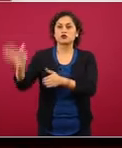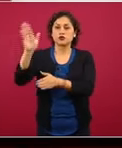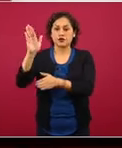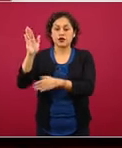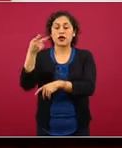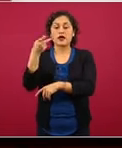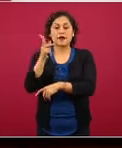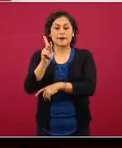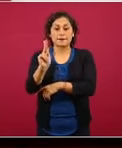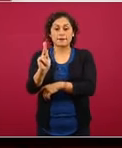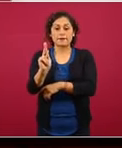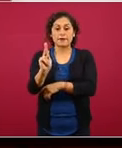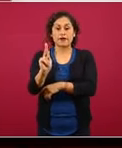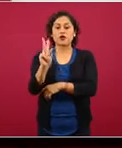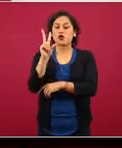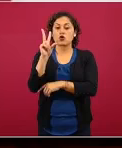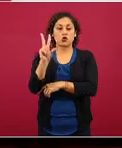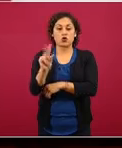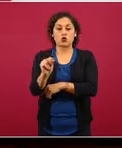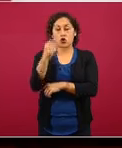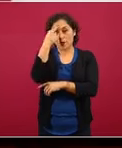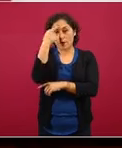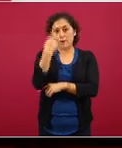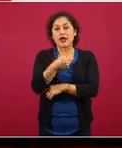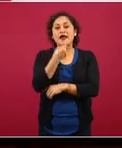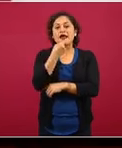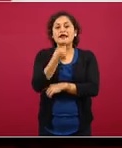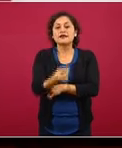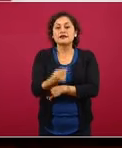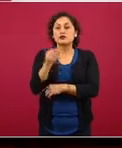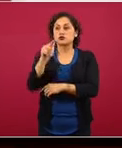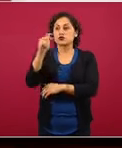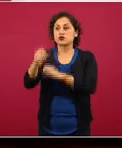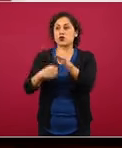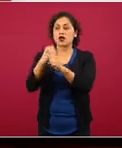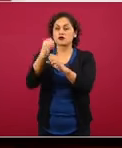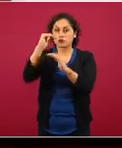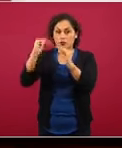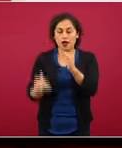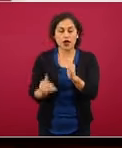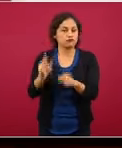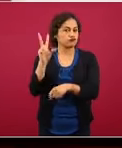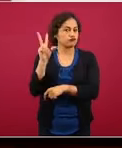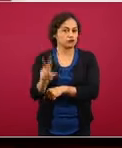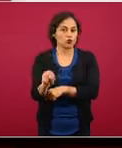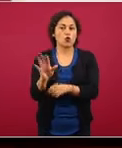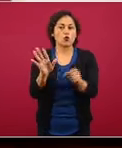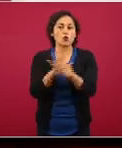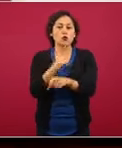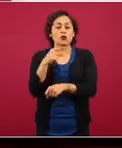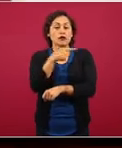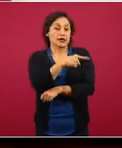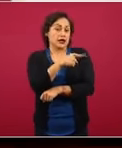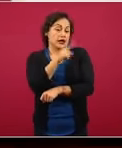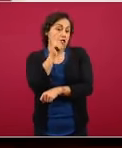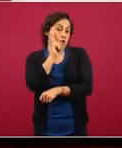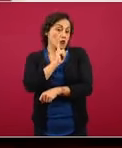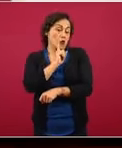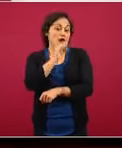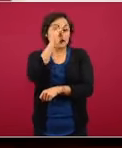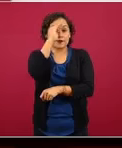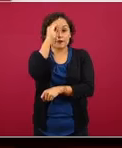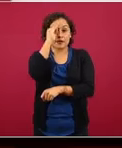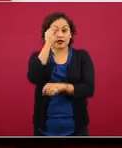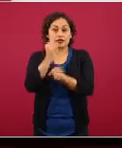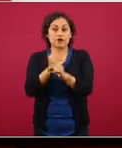no en menores de 18 años, porque ella piensa que los